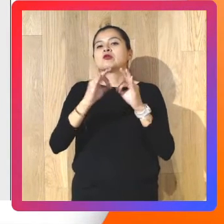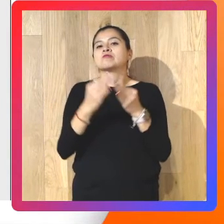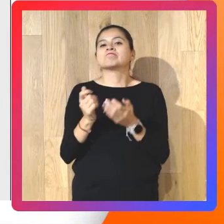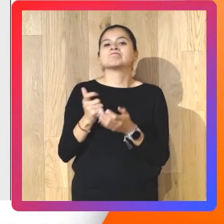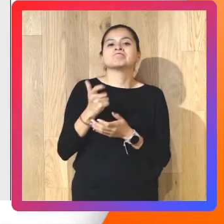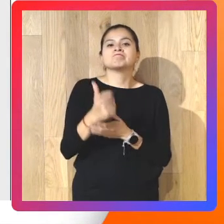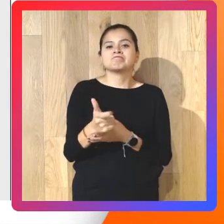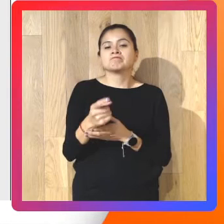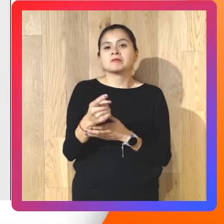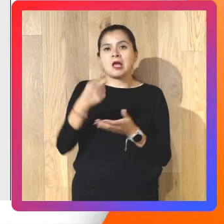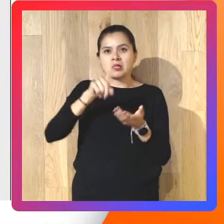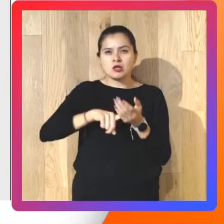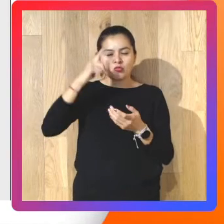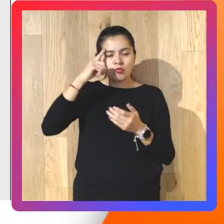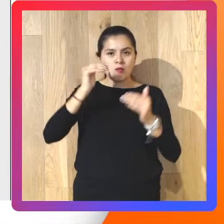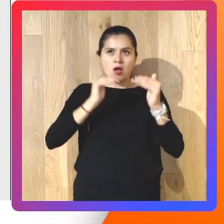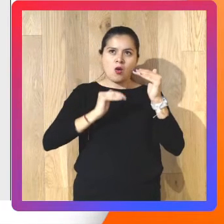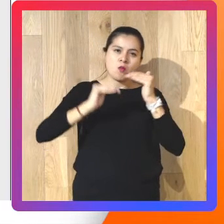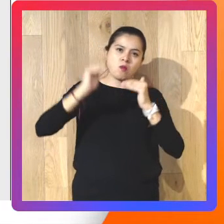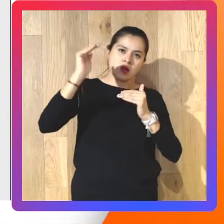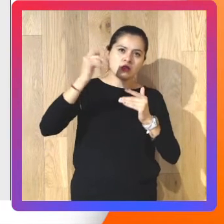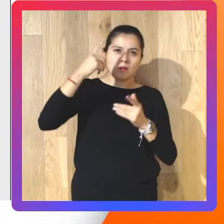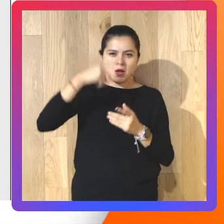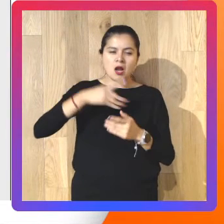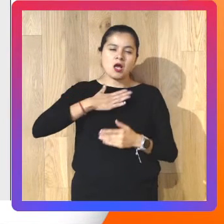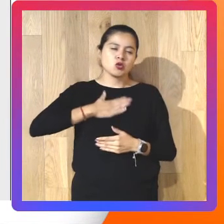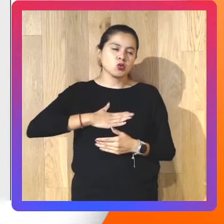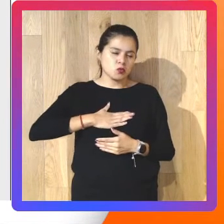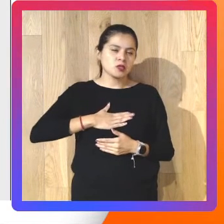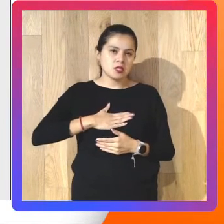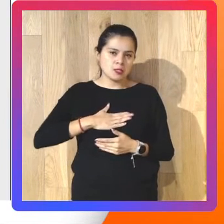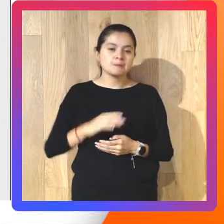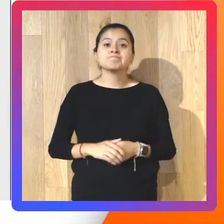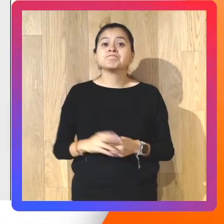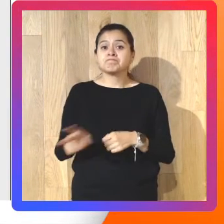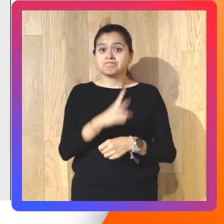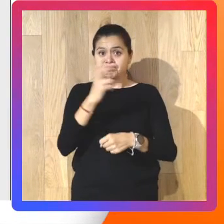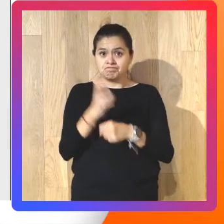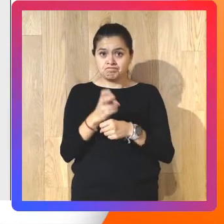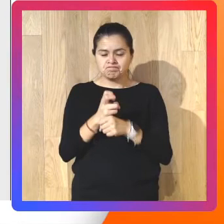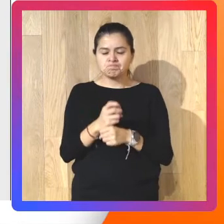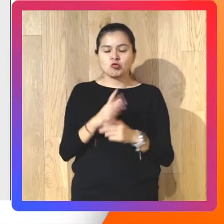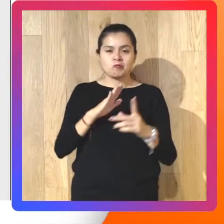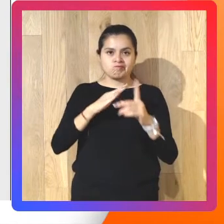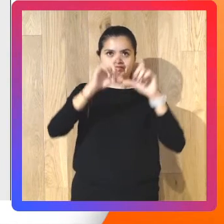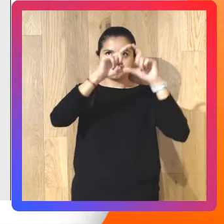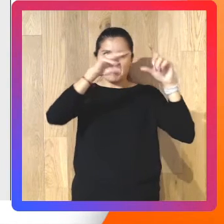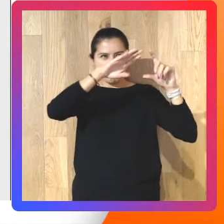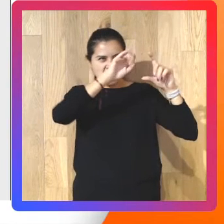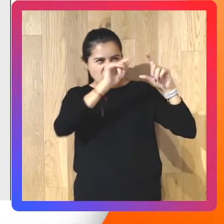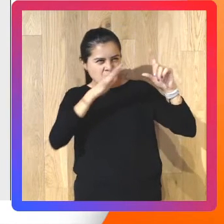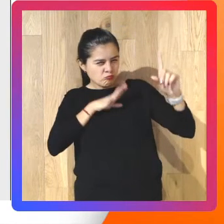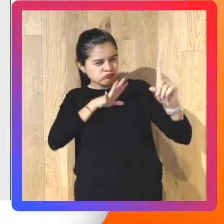salariales que considere el aumento al salario suficiente. El segundo, el diseño de metas que incluya cronograma